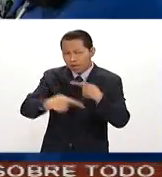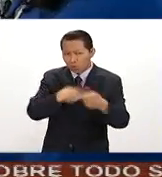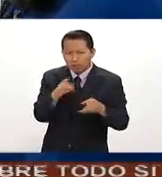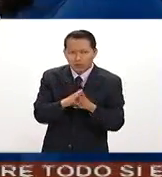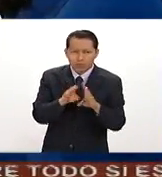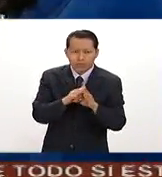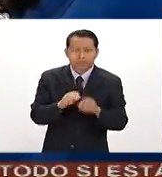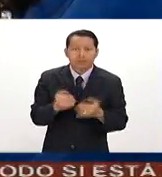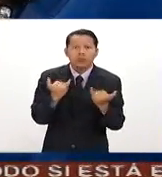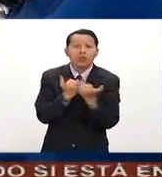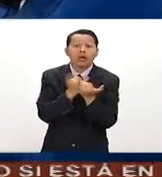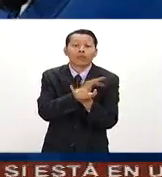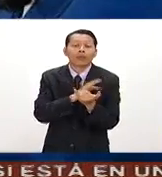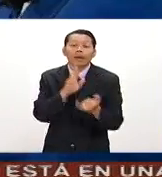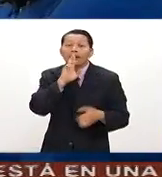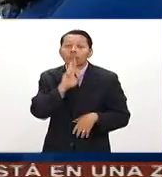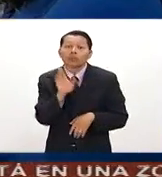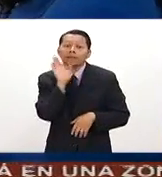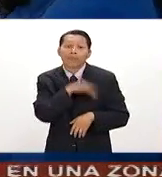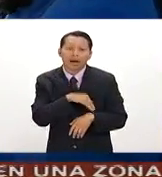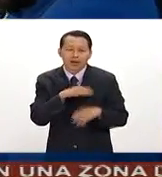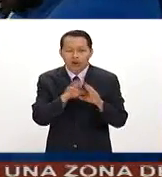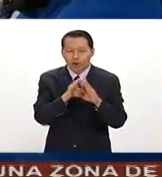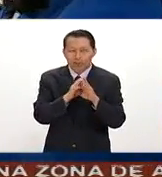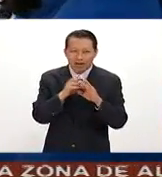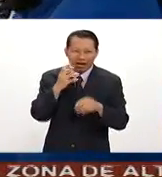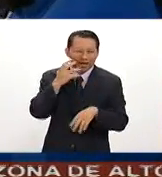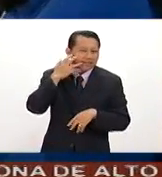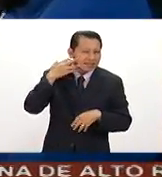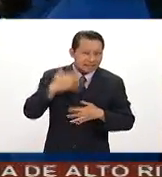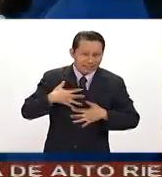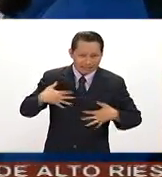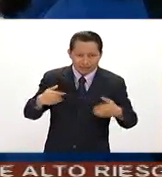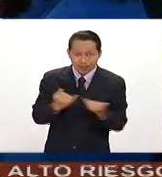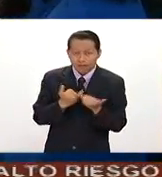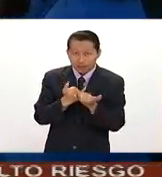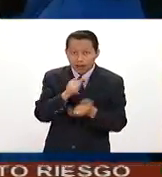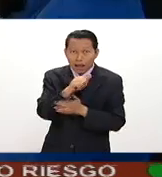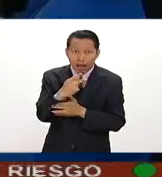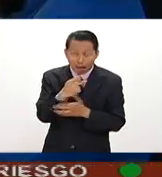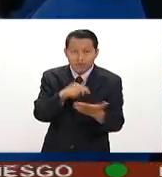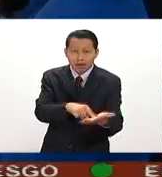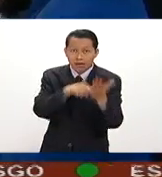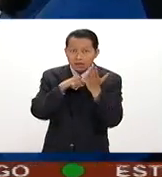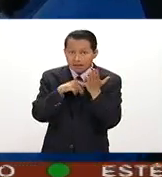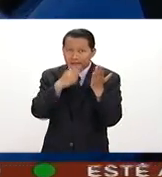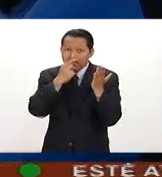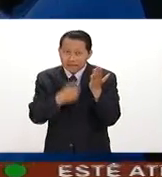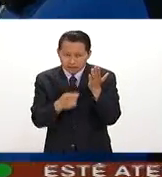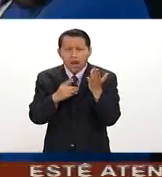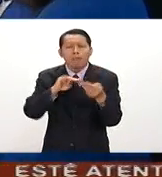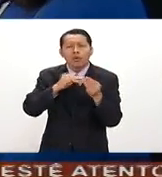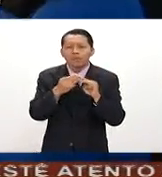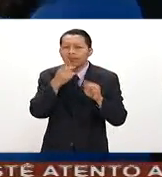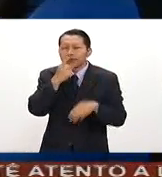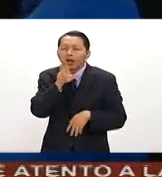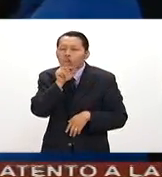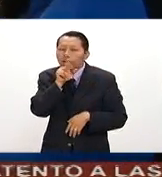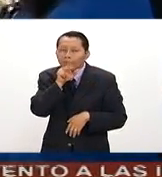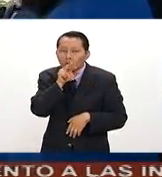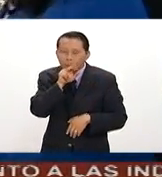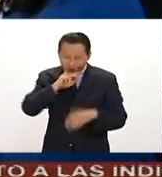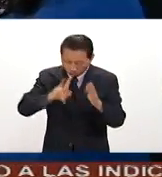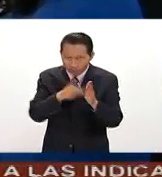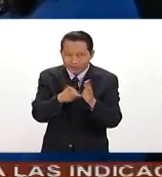caso de proporcionar una respuesta incorrecta, como fue tigre, la aplicación nos muestra un mensaje de motivación: no te preocupes, inténtalo de